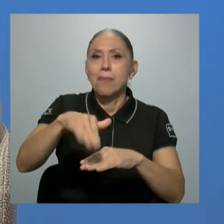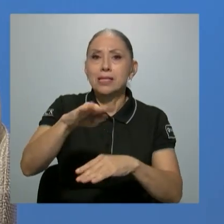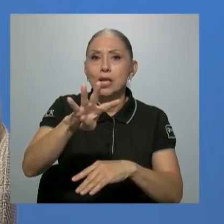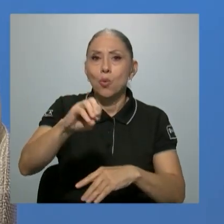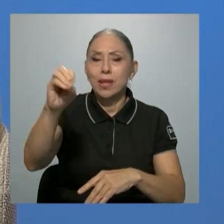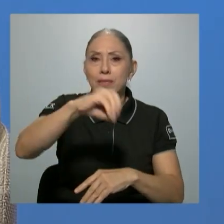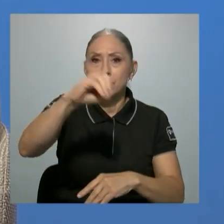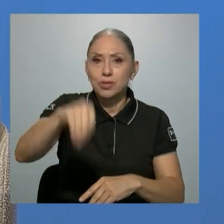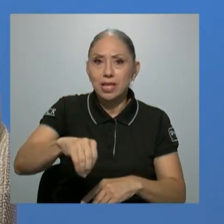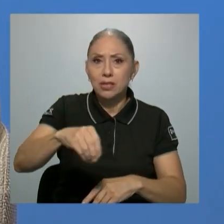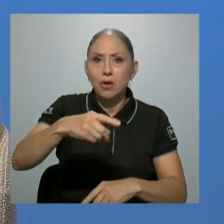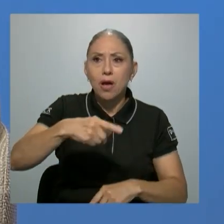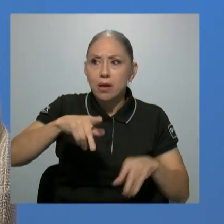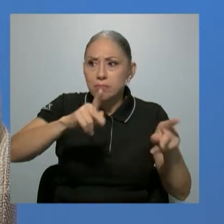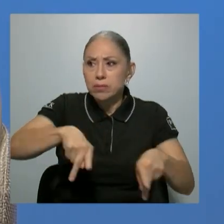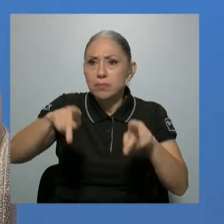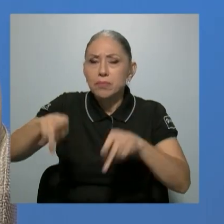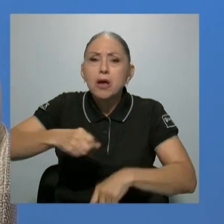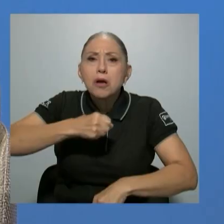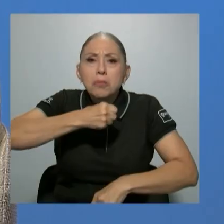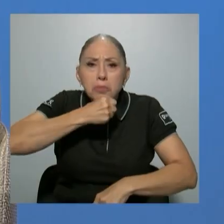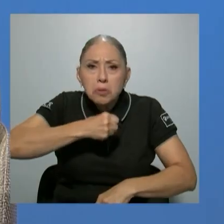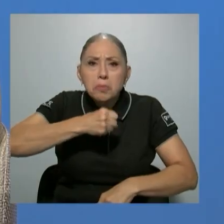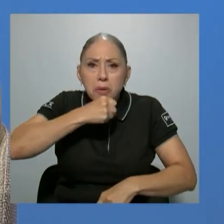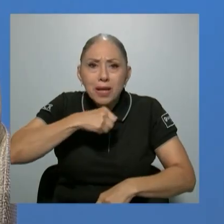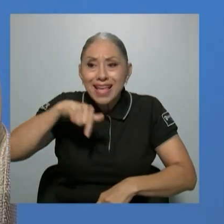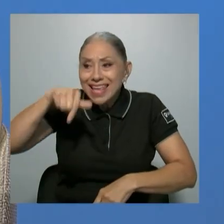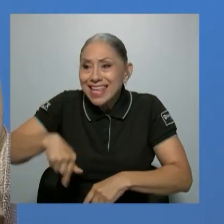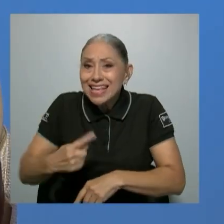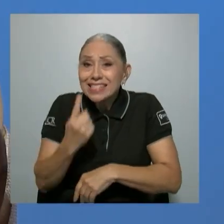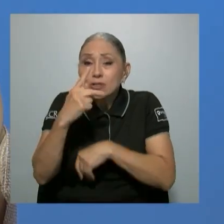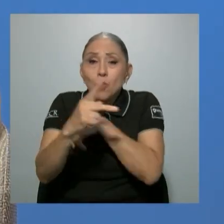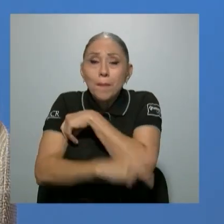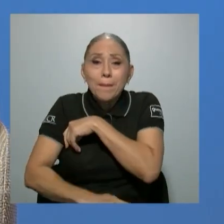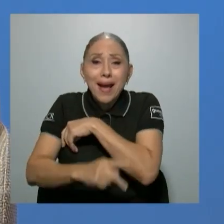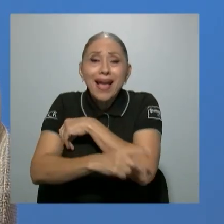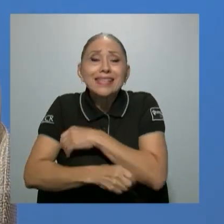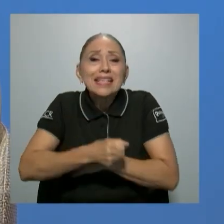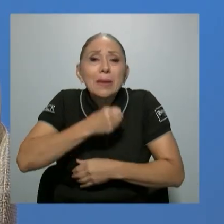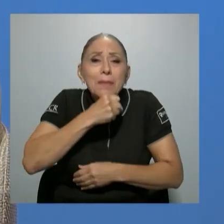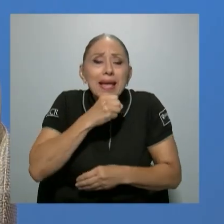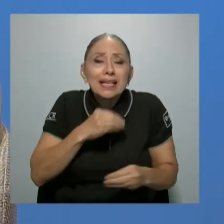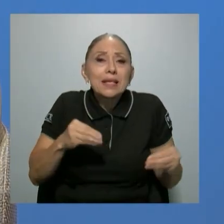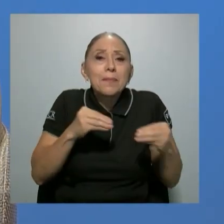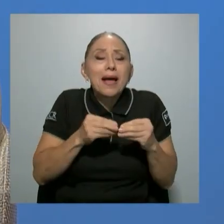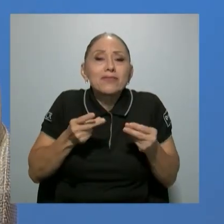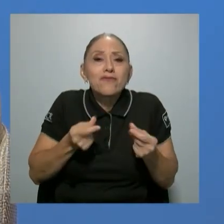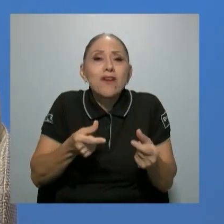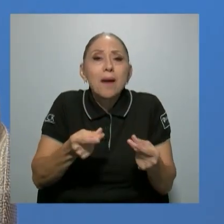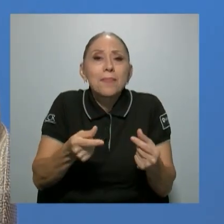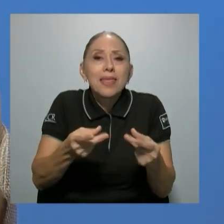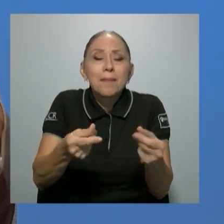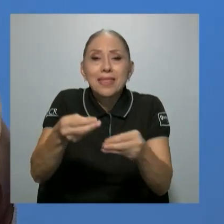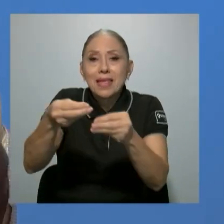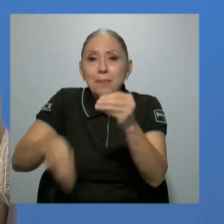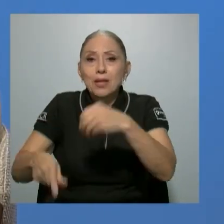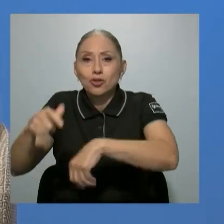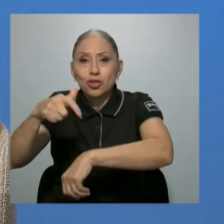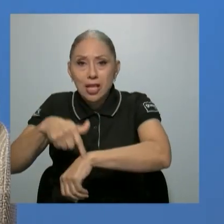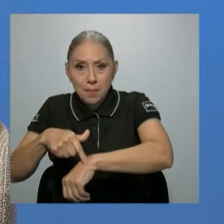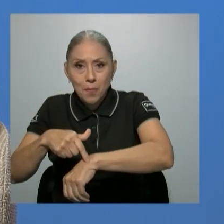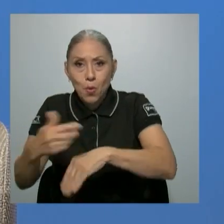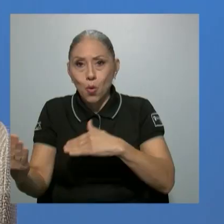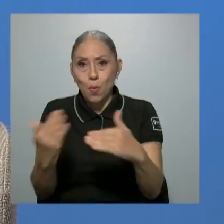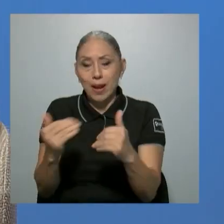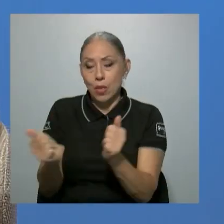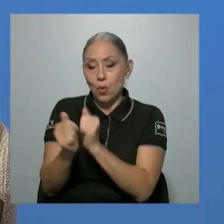Somos uno de los países de América Latina que envejece más rápidamente, en menor tiempo del que le tomó, por ejemplo, a los países más